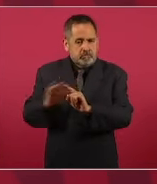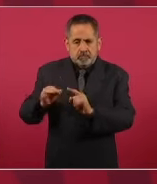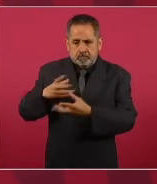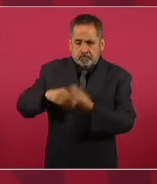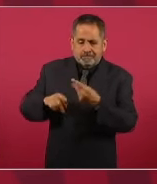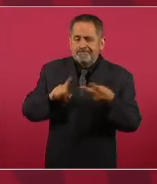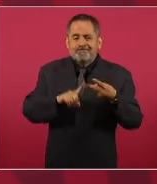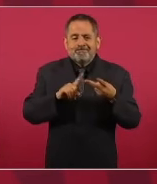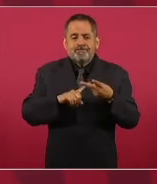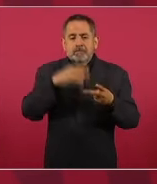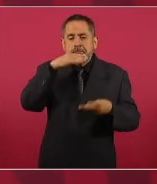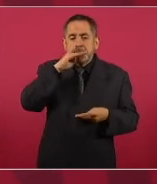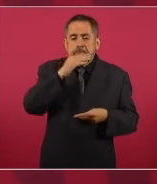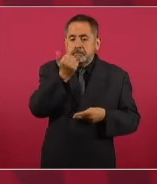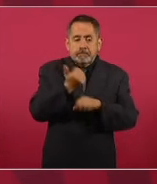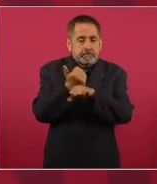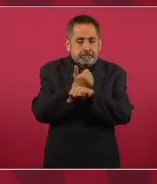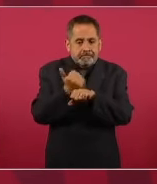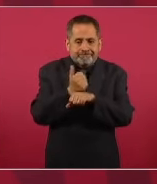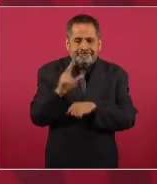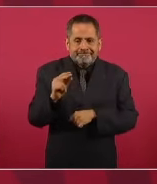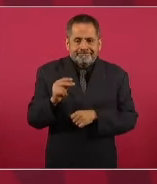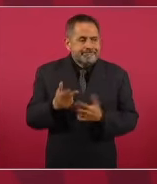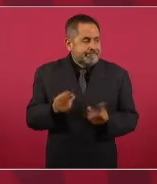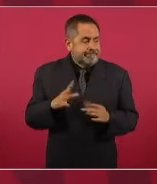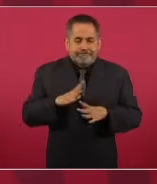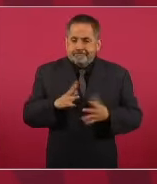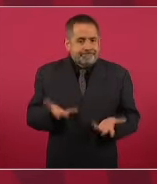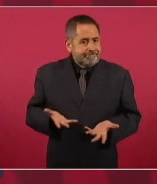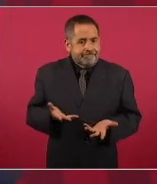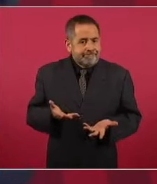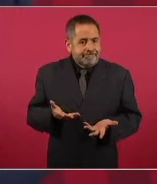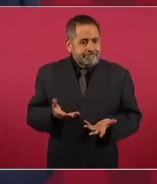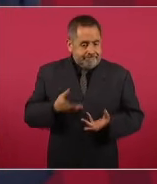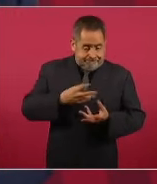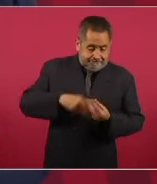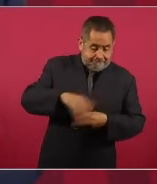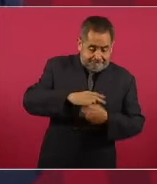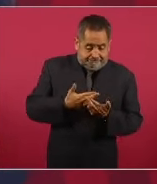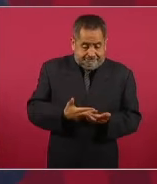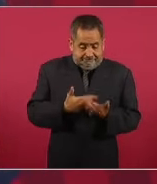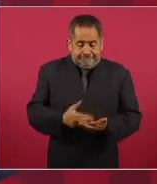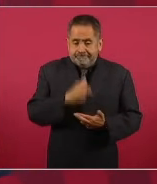no en maíz amarillo, que se utiliza con propósitos